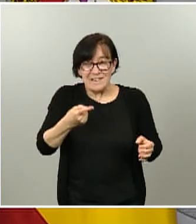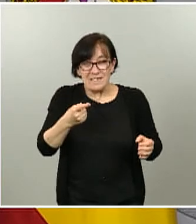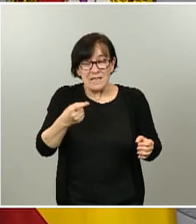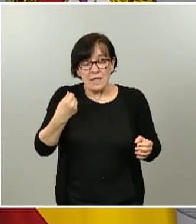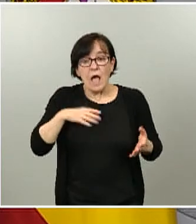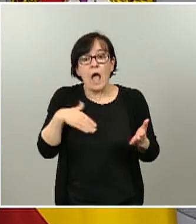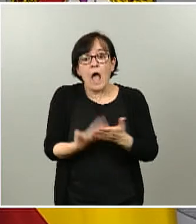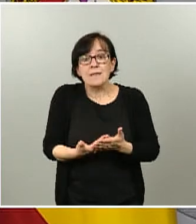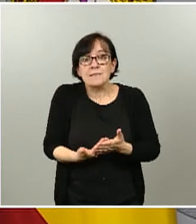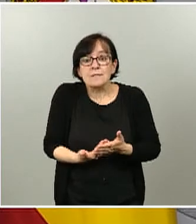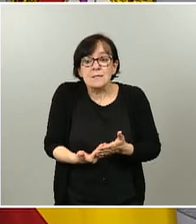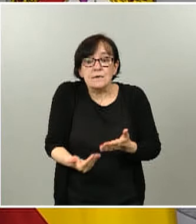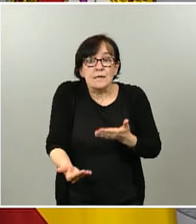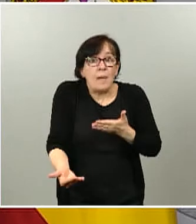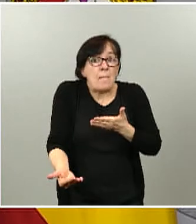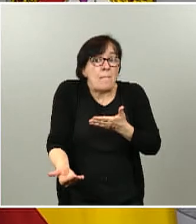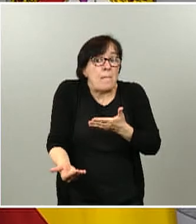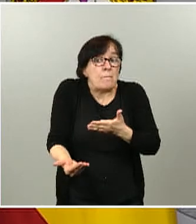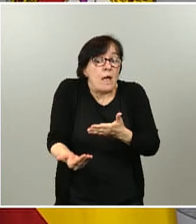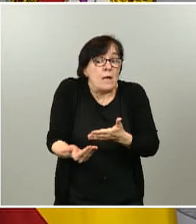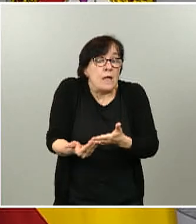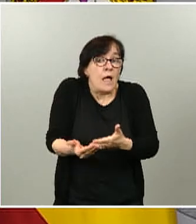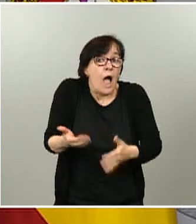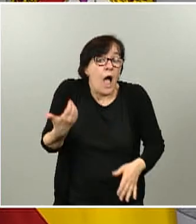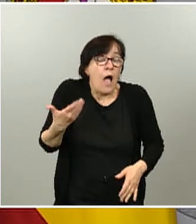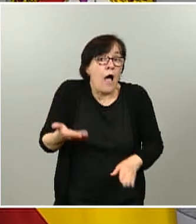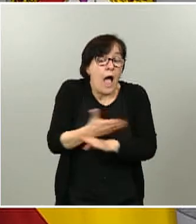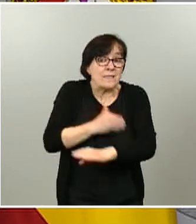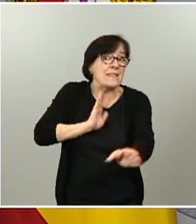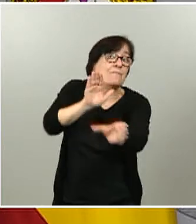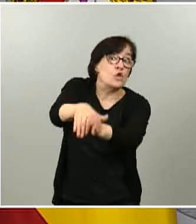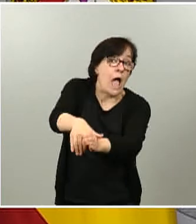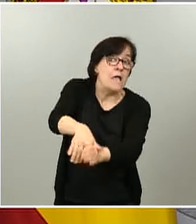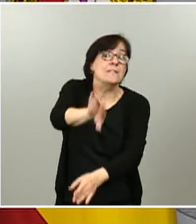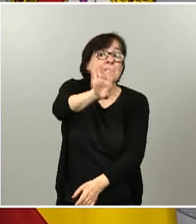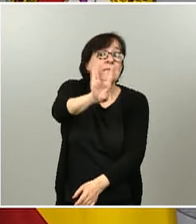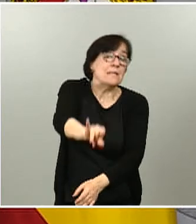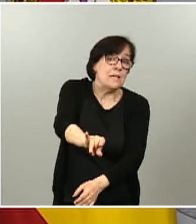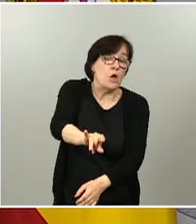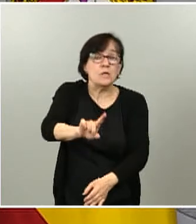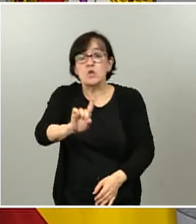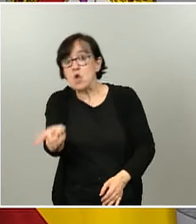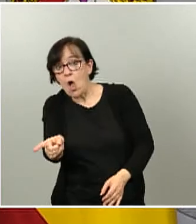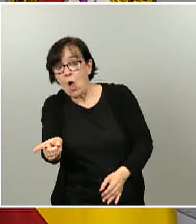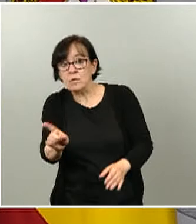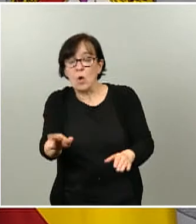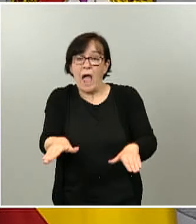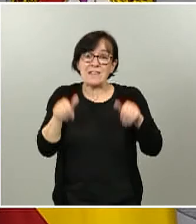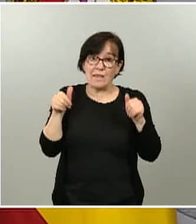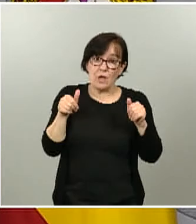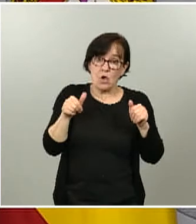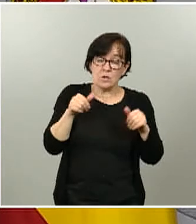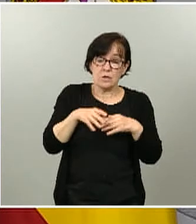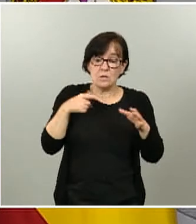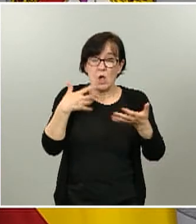minuto, antes de apretar el botón para dar que sí o el que no, o la abstención, ante un texto de este tipo o